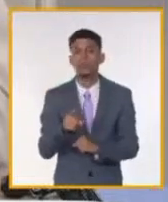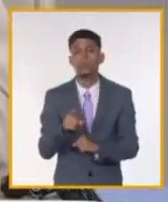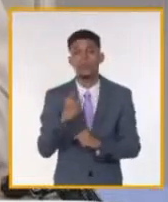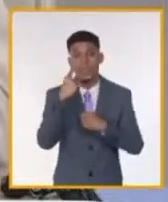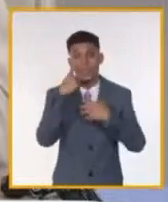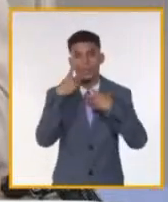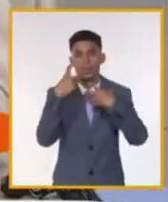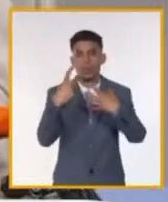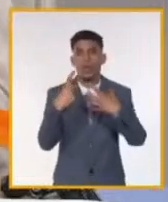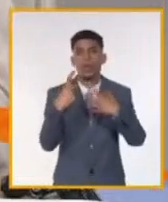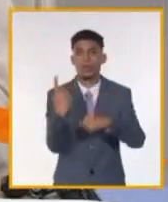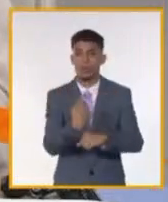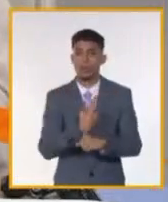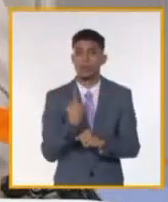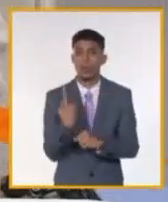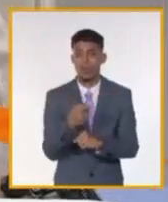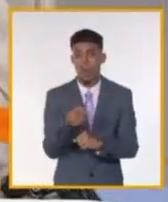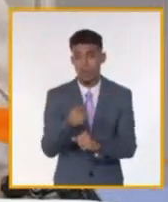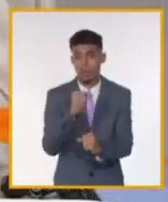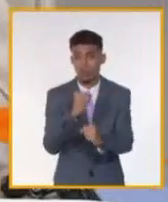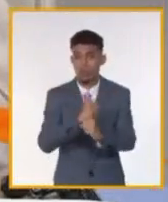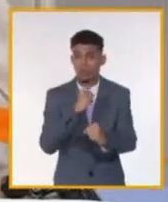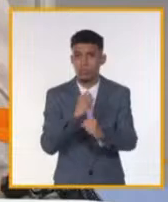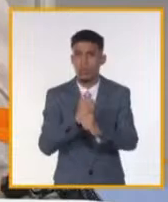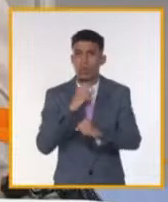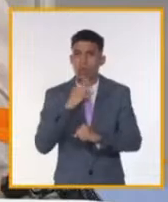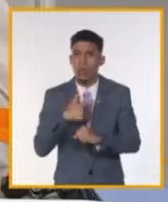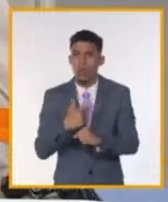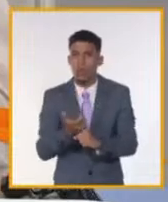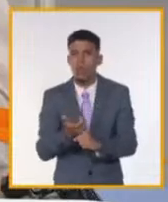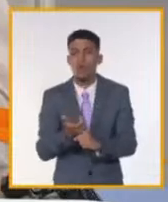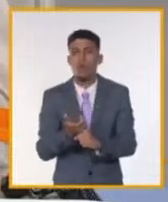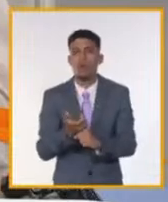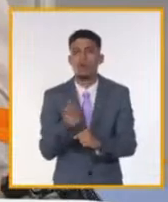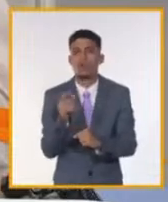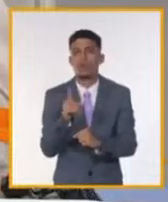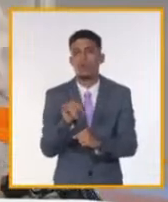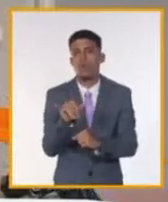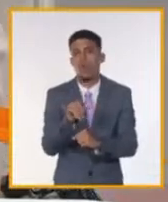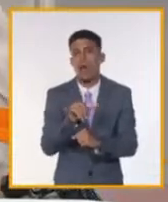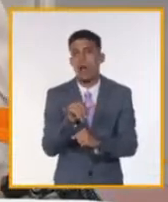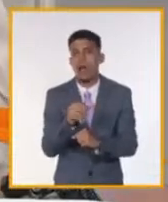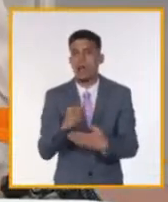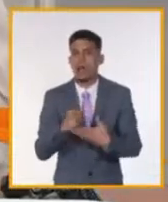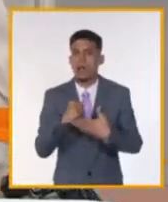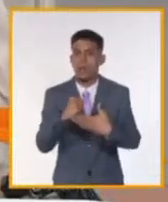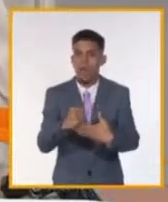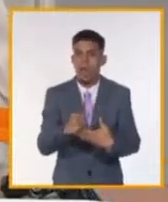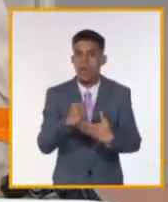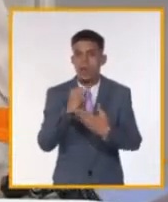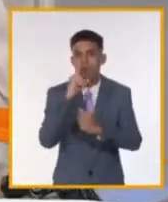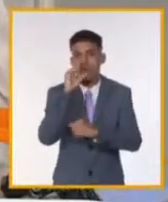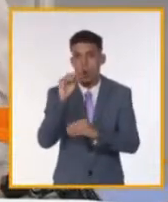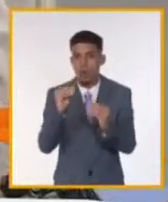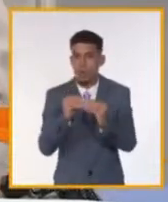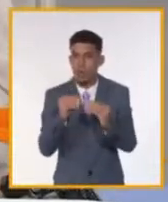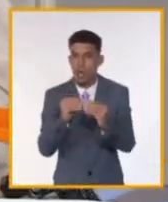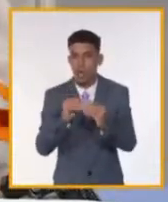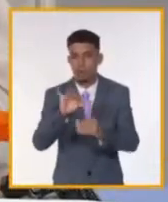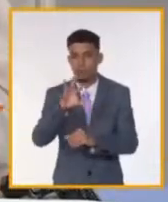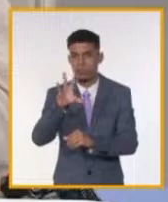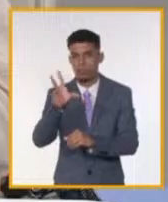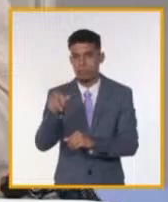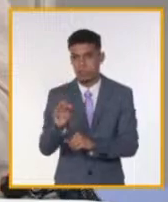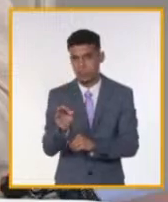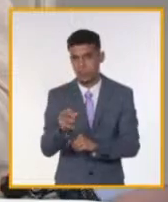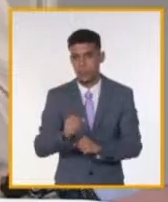nuestra organización enfrentarlo, porque partimos del axioma de que todo el fenómeno que